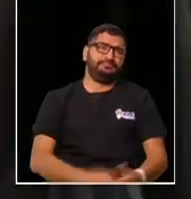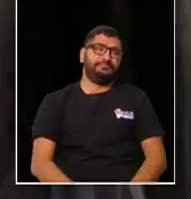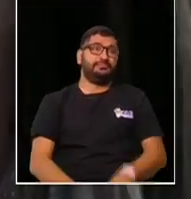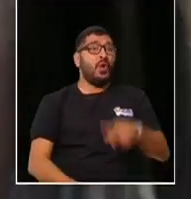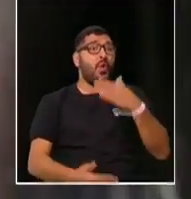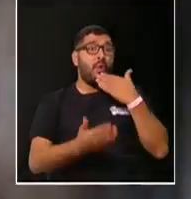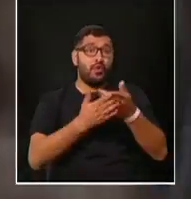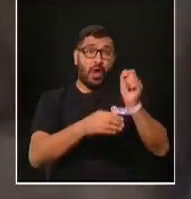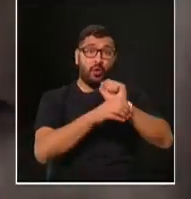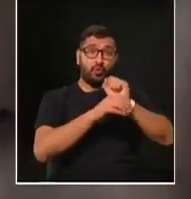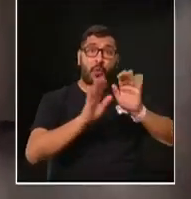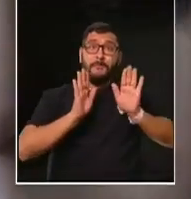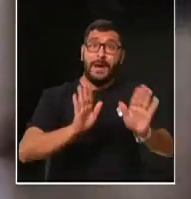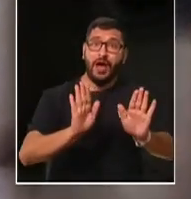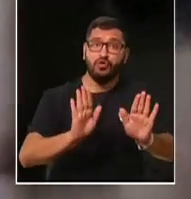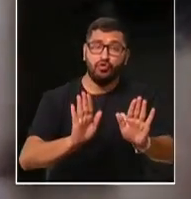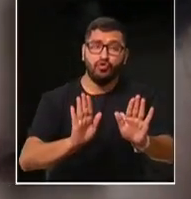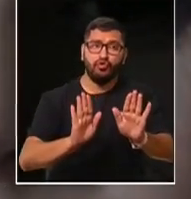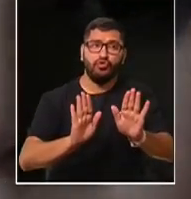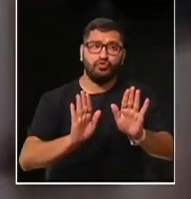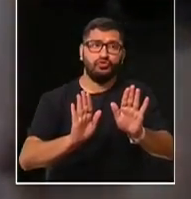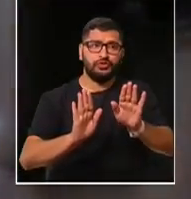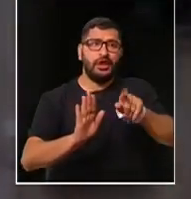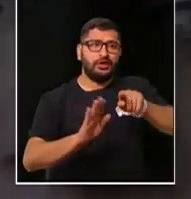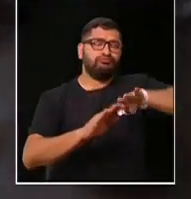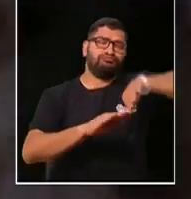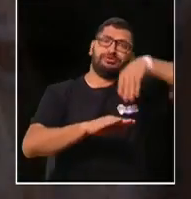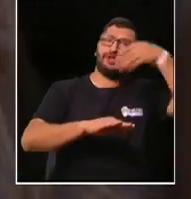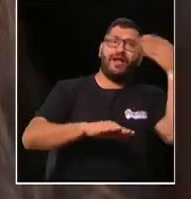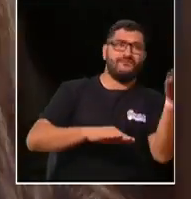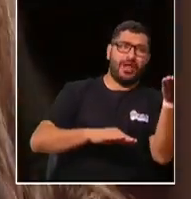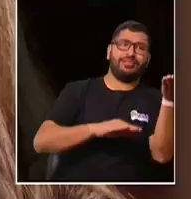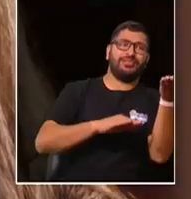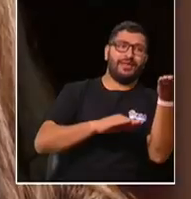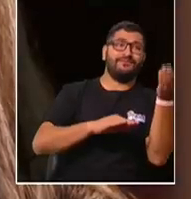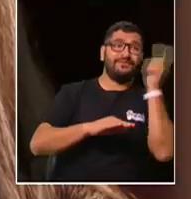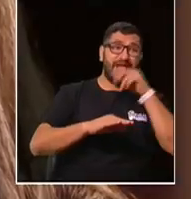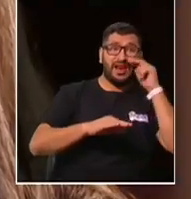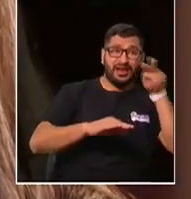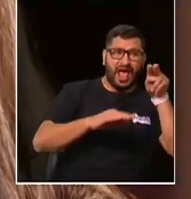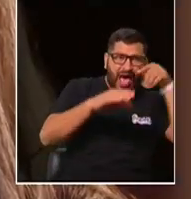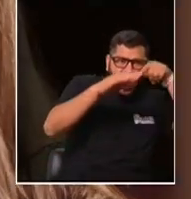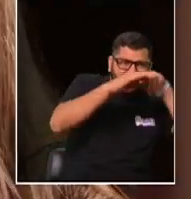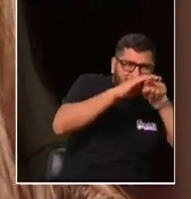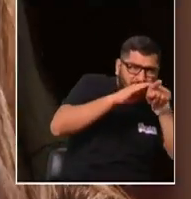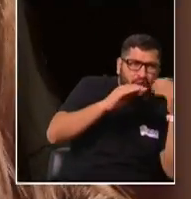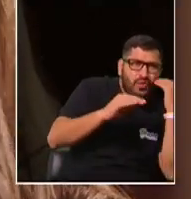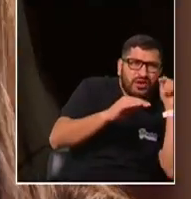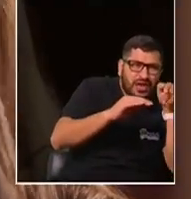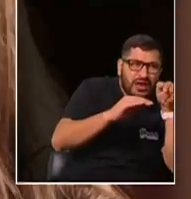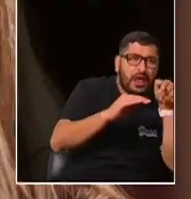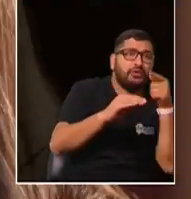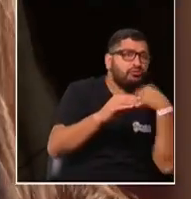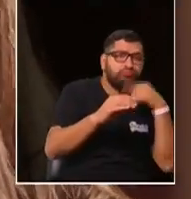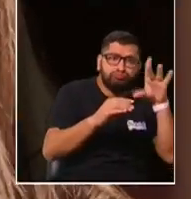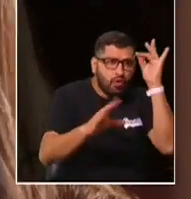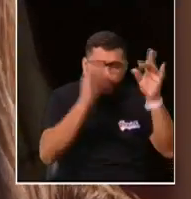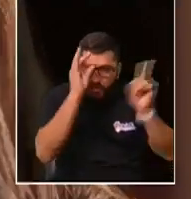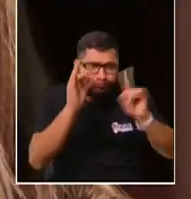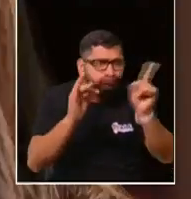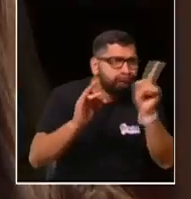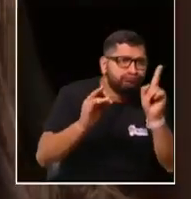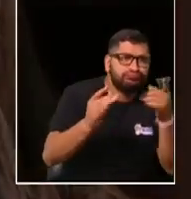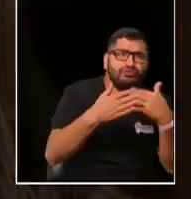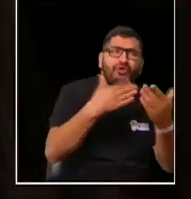Cuando el auto paró, el auto estaba hacia abajo. Empecé a gatear adentro del auto buscando a las niñas y no las encontraba. Ninguna de las dos